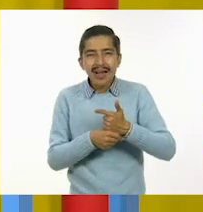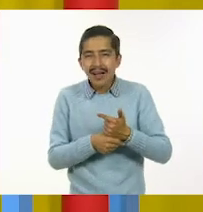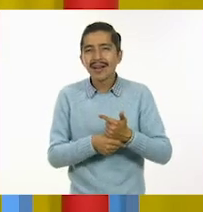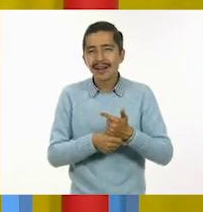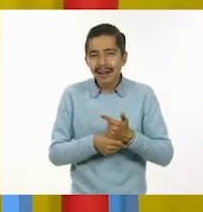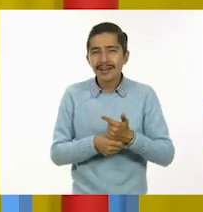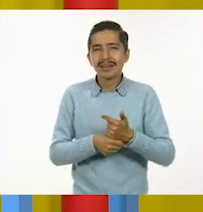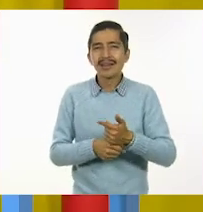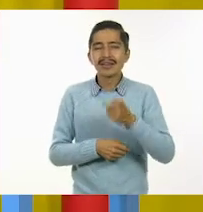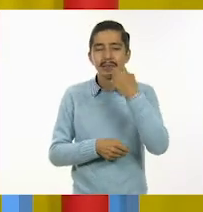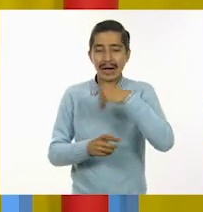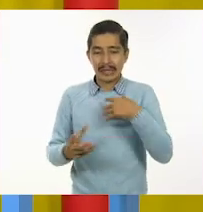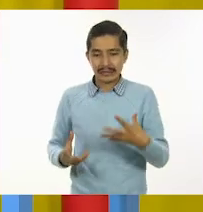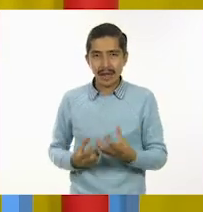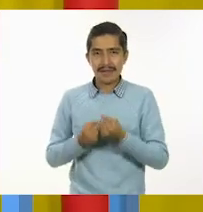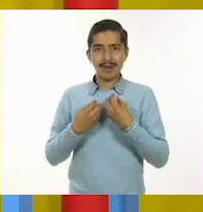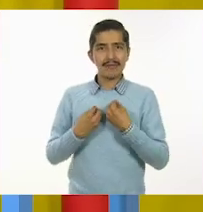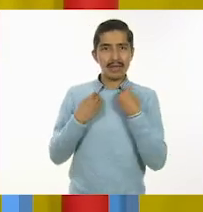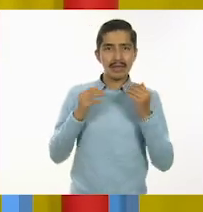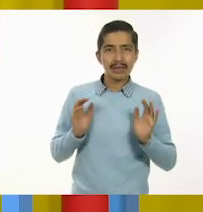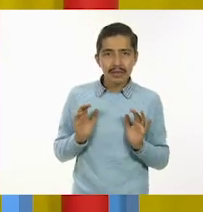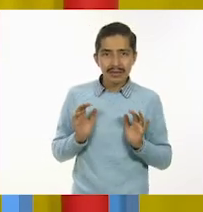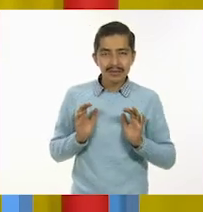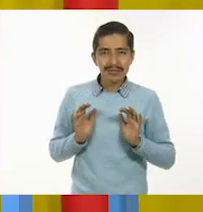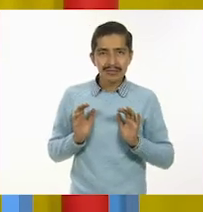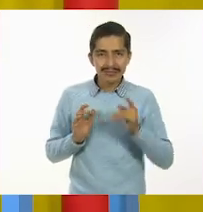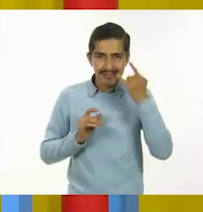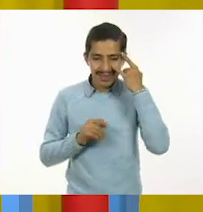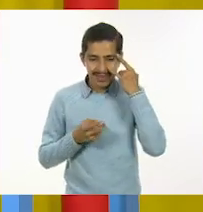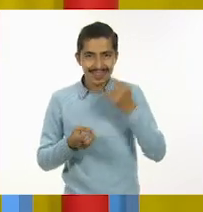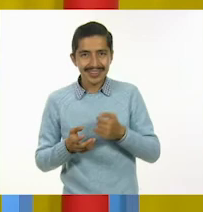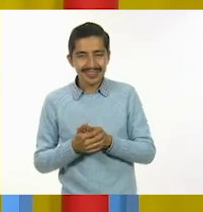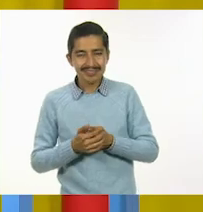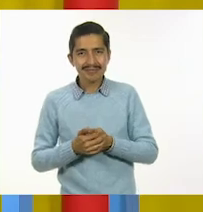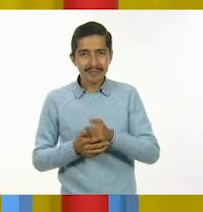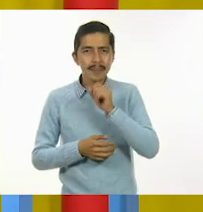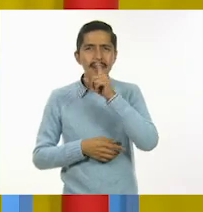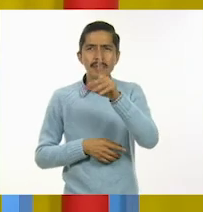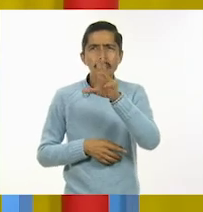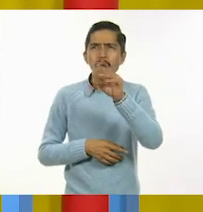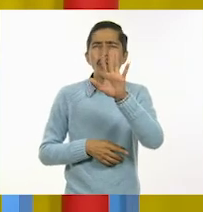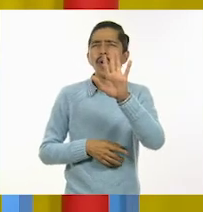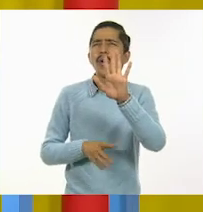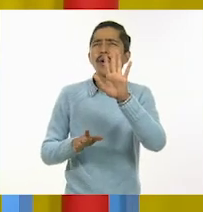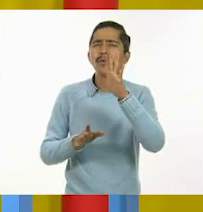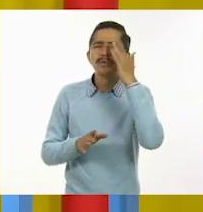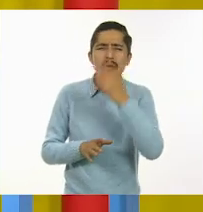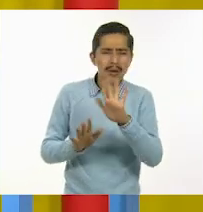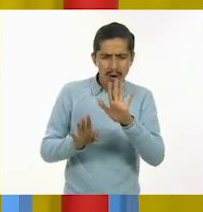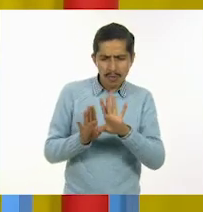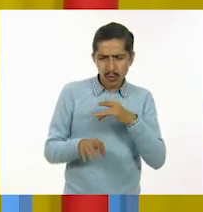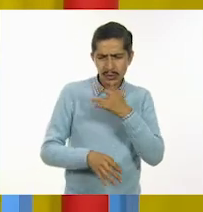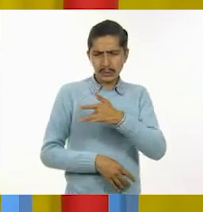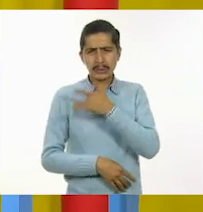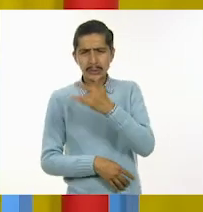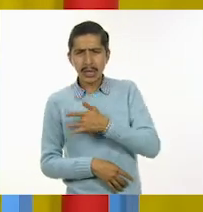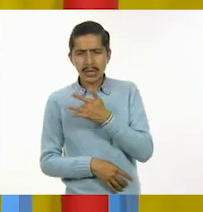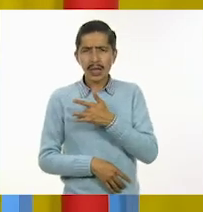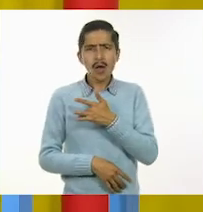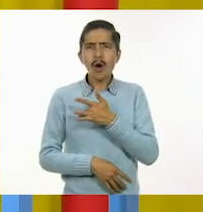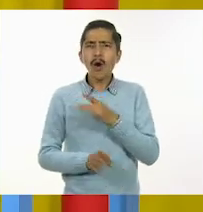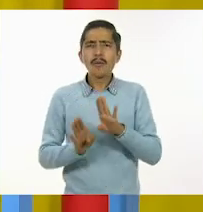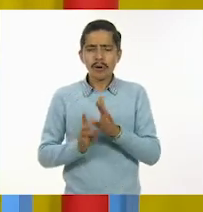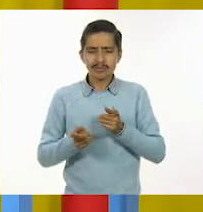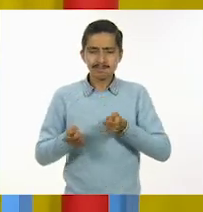forma para salvarse, ¿no? Así es. Y no es solo saber qué sentimos, sino poder regularlo. Y